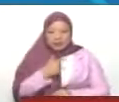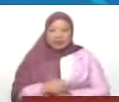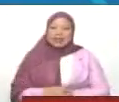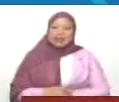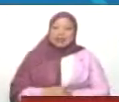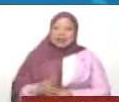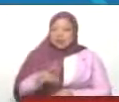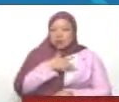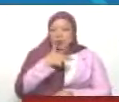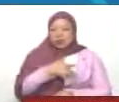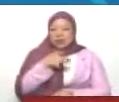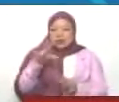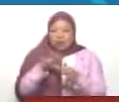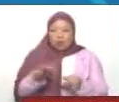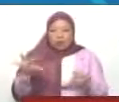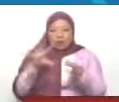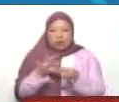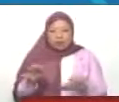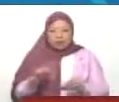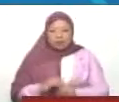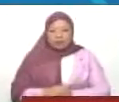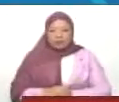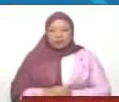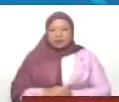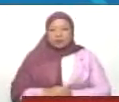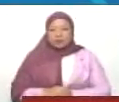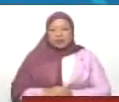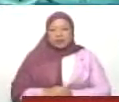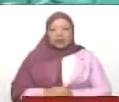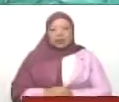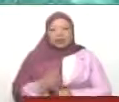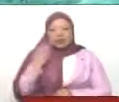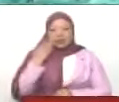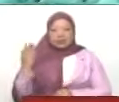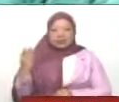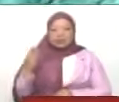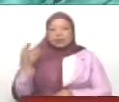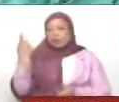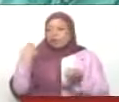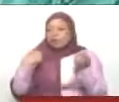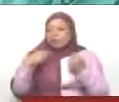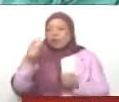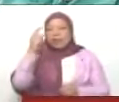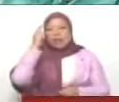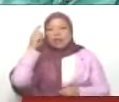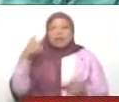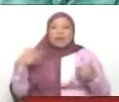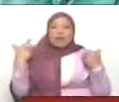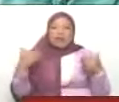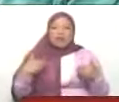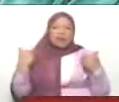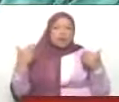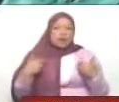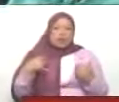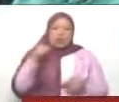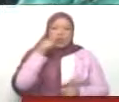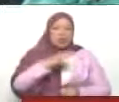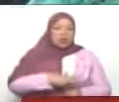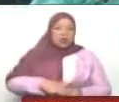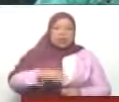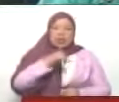¿Cómo te sentiste? ¿Qué me cuenta? Bueno, tomando la palabra, es un festival, eso es un festín. Sábado y